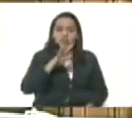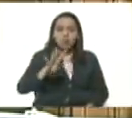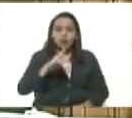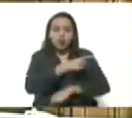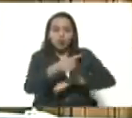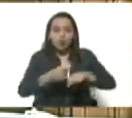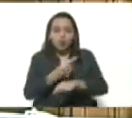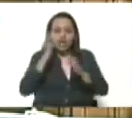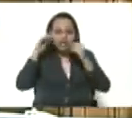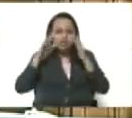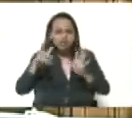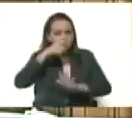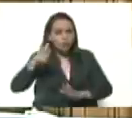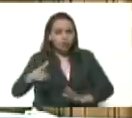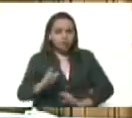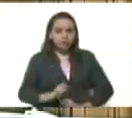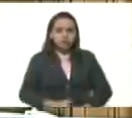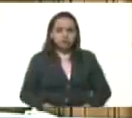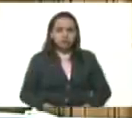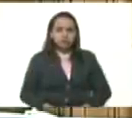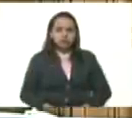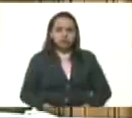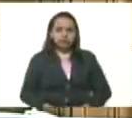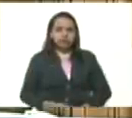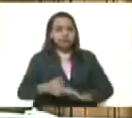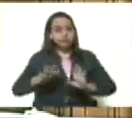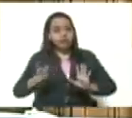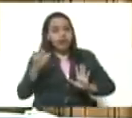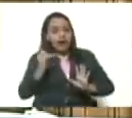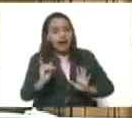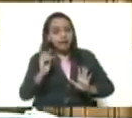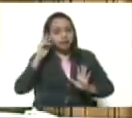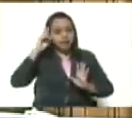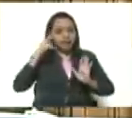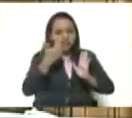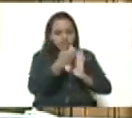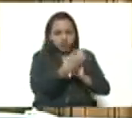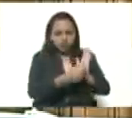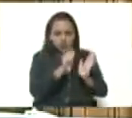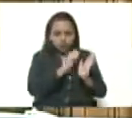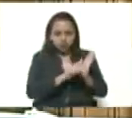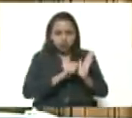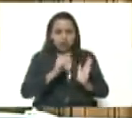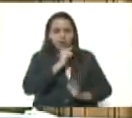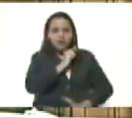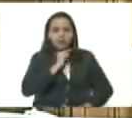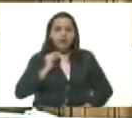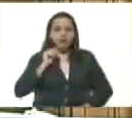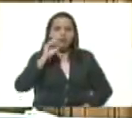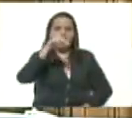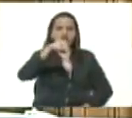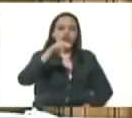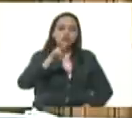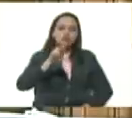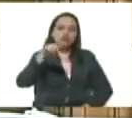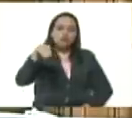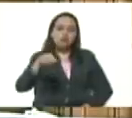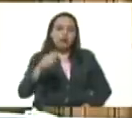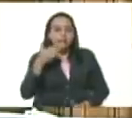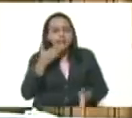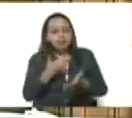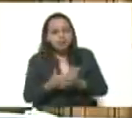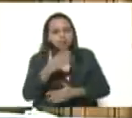día a atender al pueblo. Bueno, aquí está la reflexión del padre Numa. Con su permiso, padre Numa, y sus